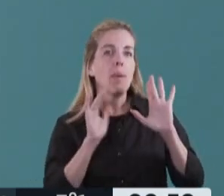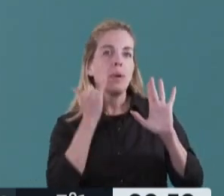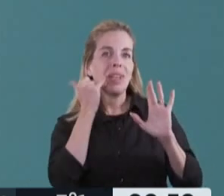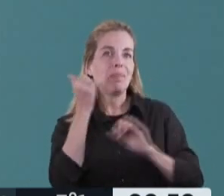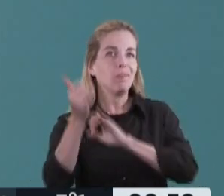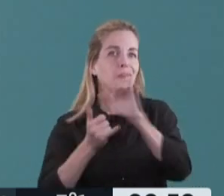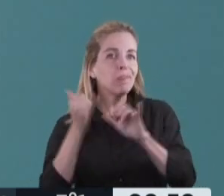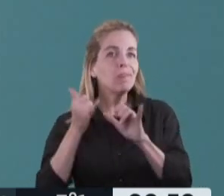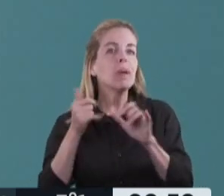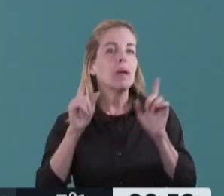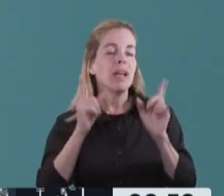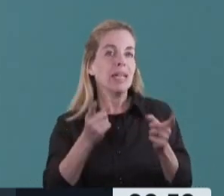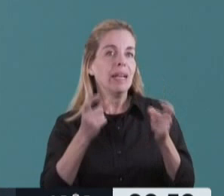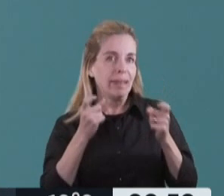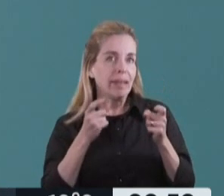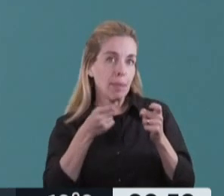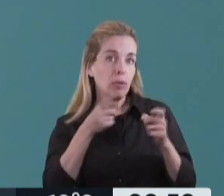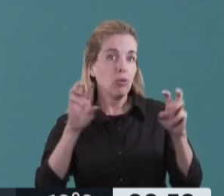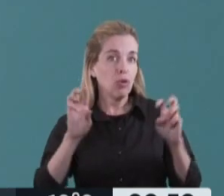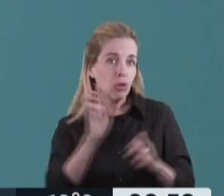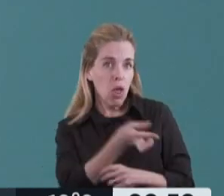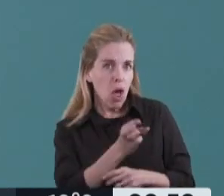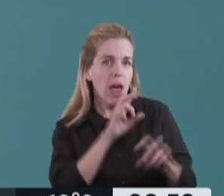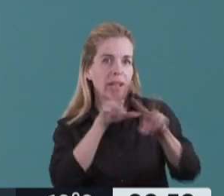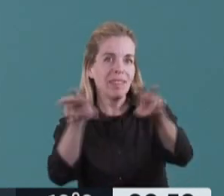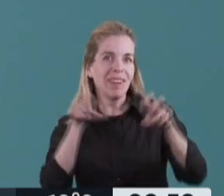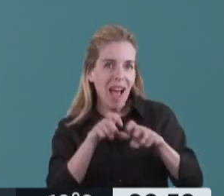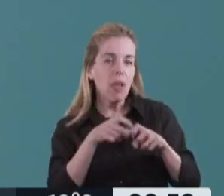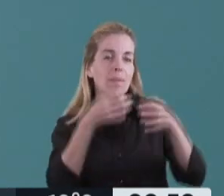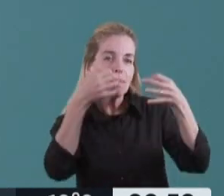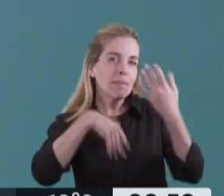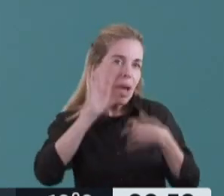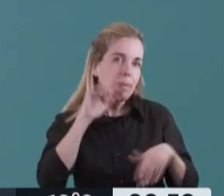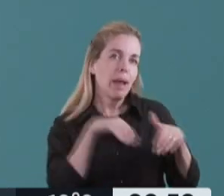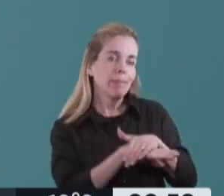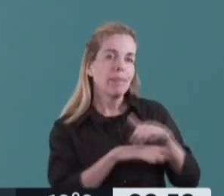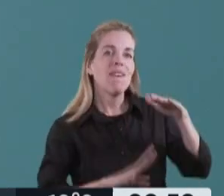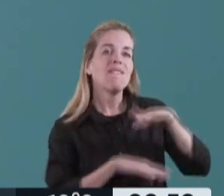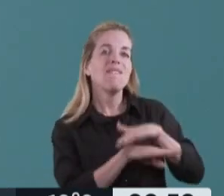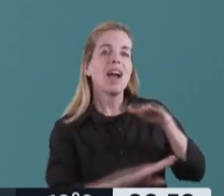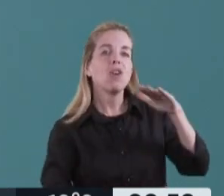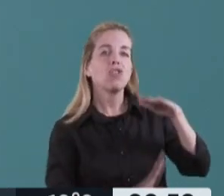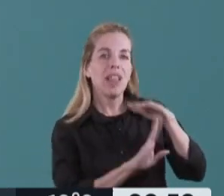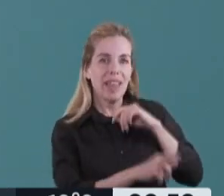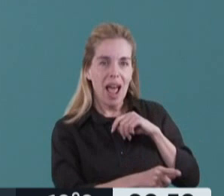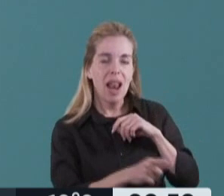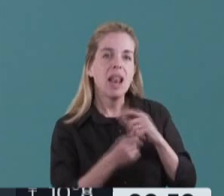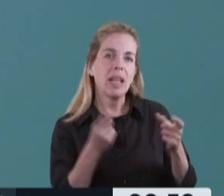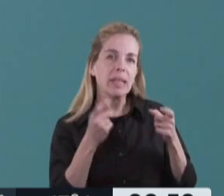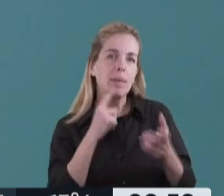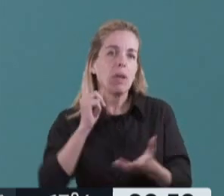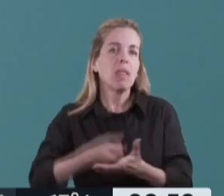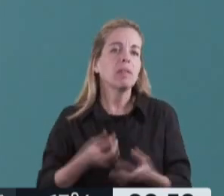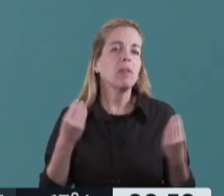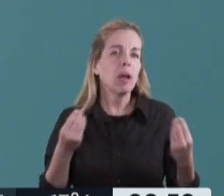principio necesitamos que efectivamente sobres ingleses por supuesto que las medidas sean sean sea sean de